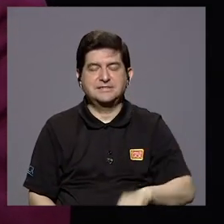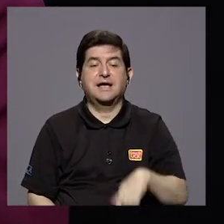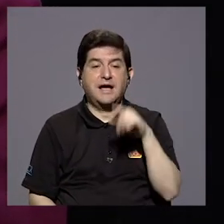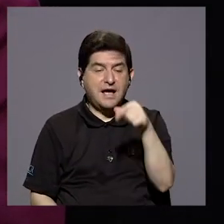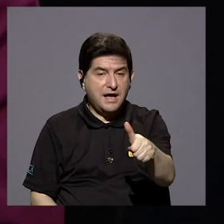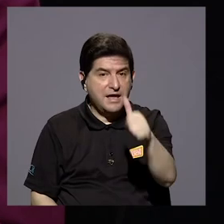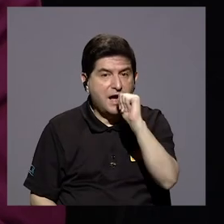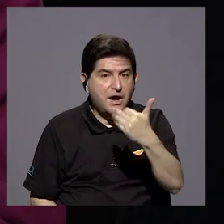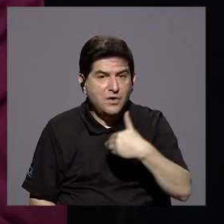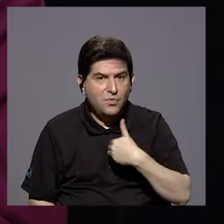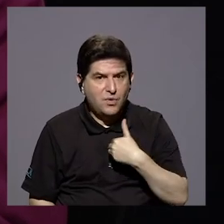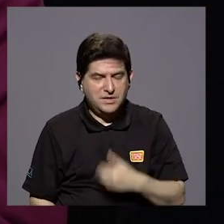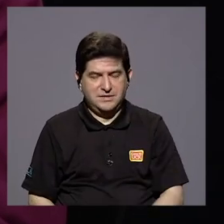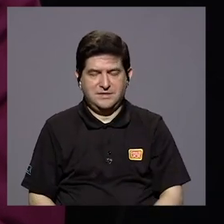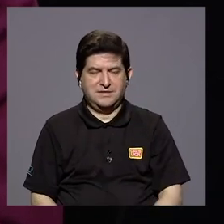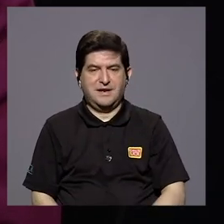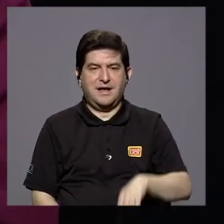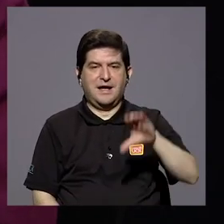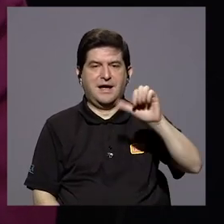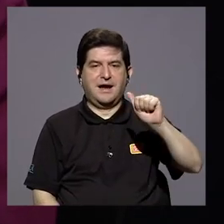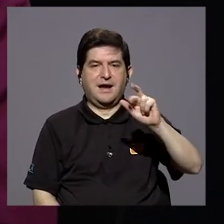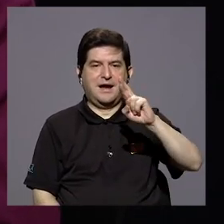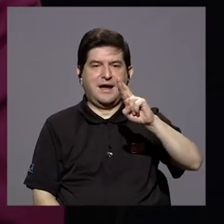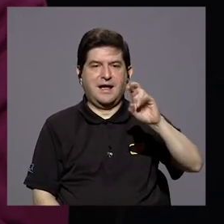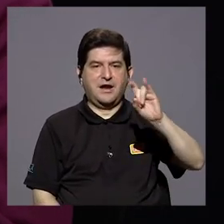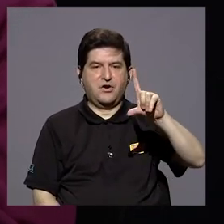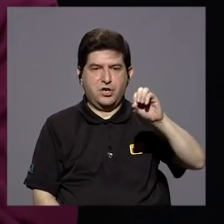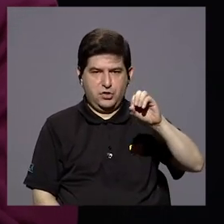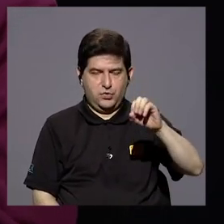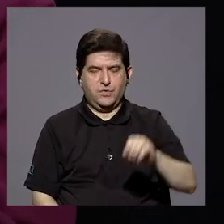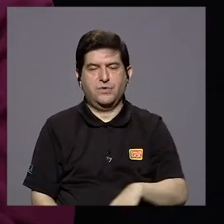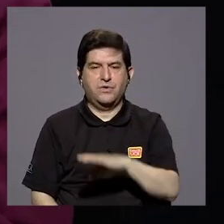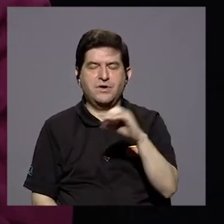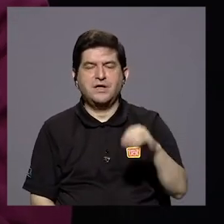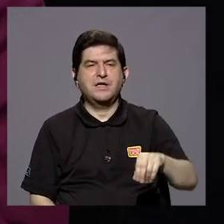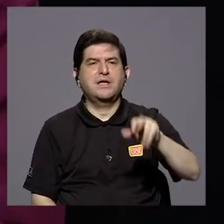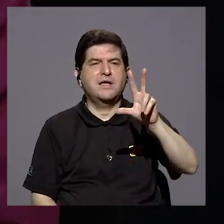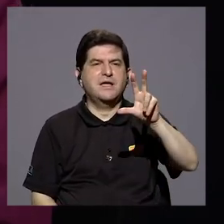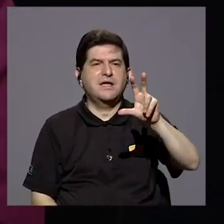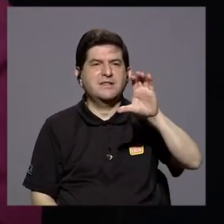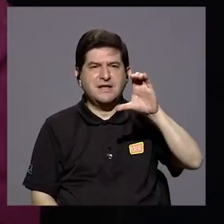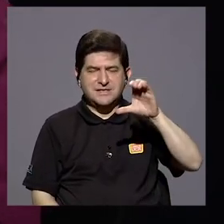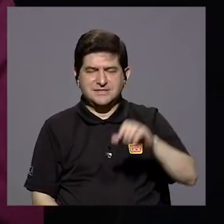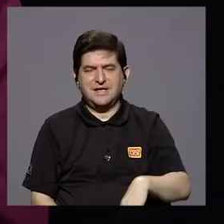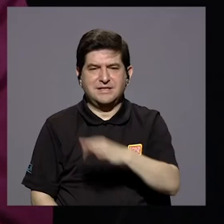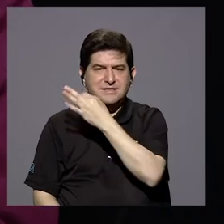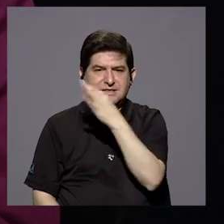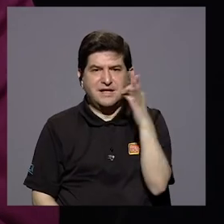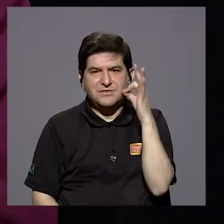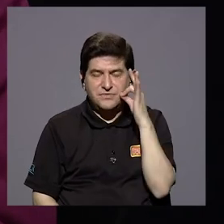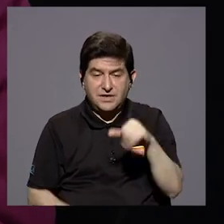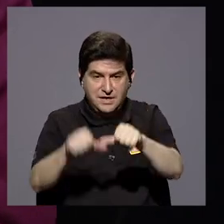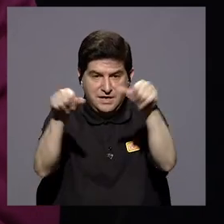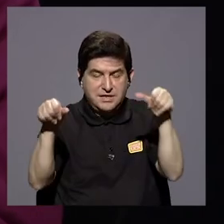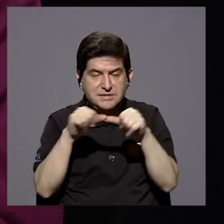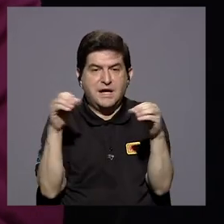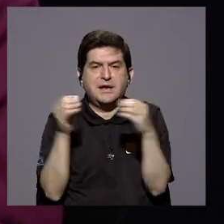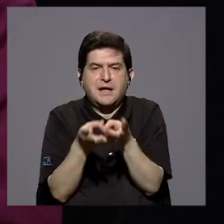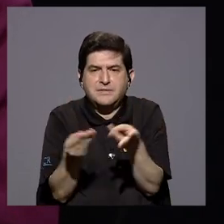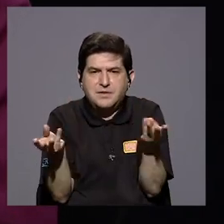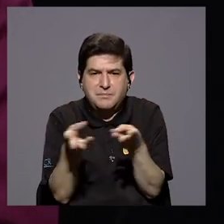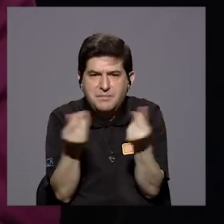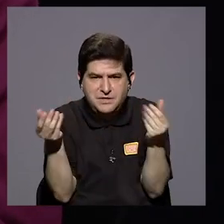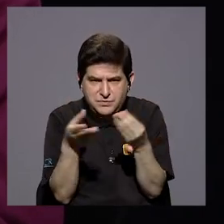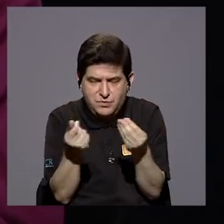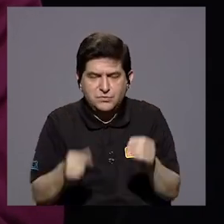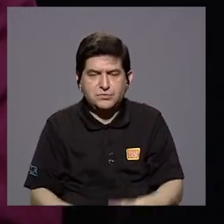darle agua al cantón de Carrillo y vamos a regar 300 fincas de la zona más fértil de Guanacaste, que